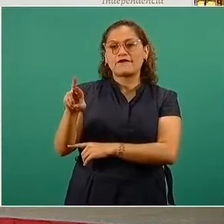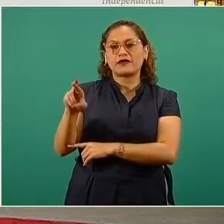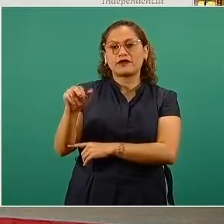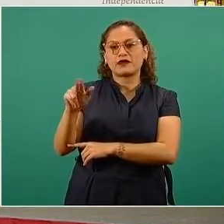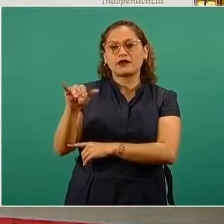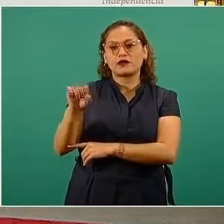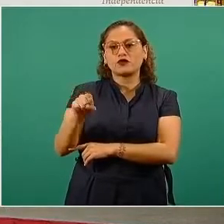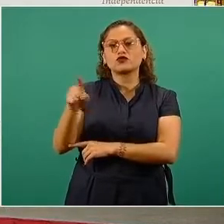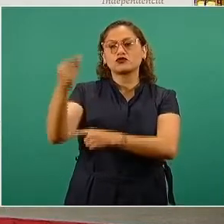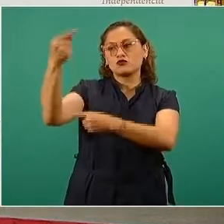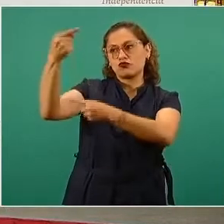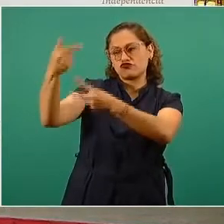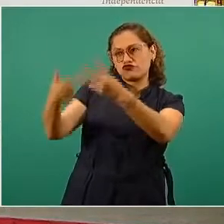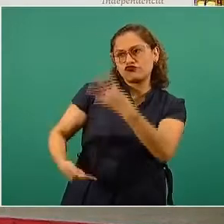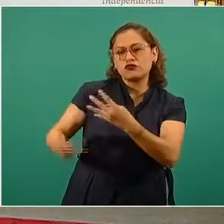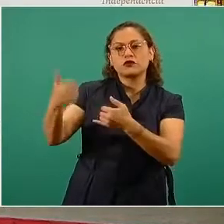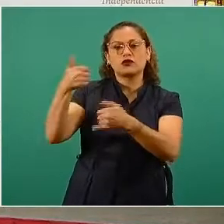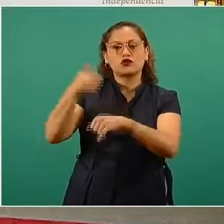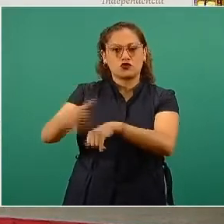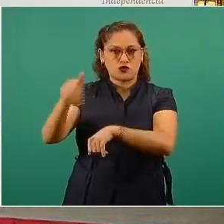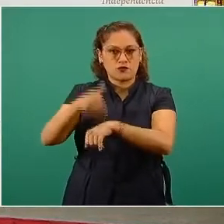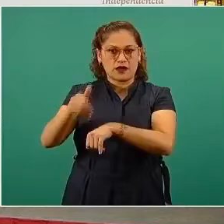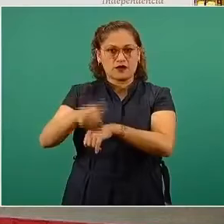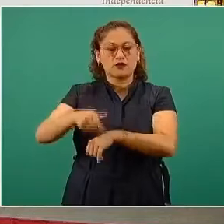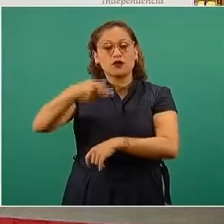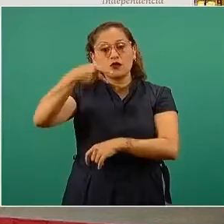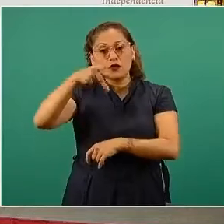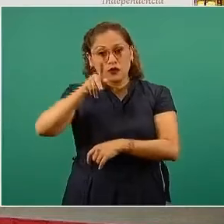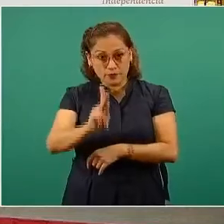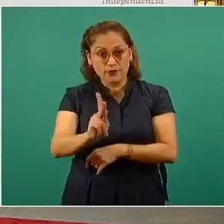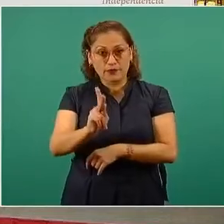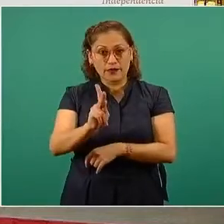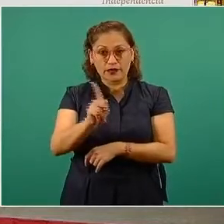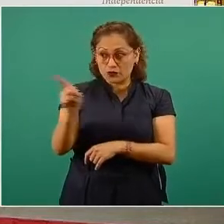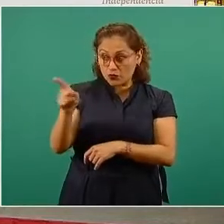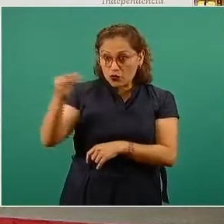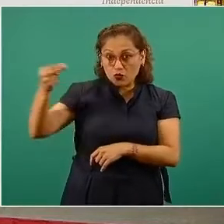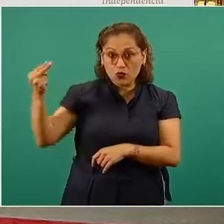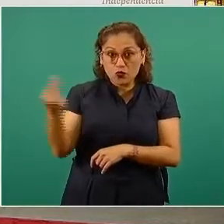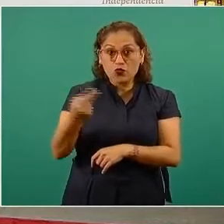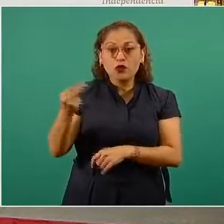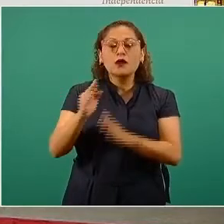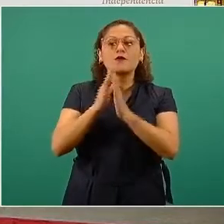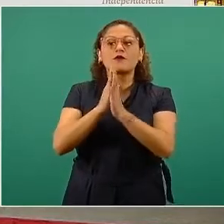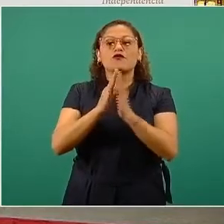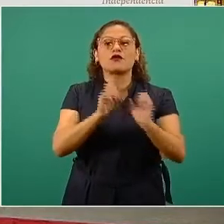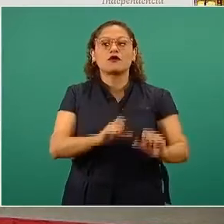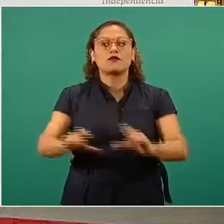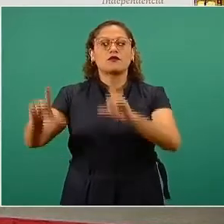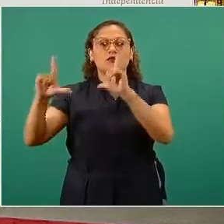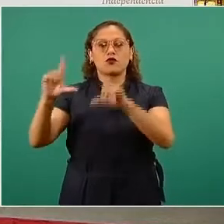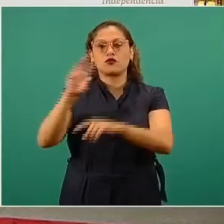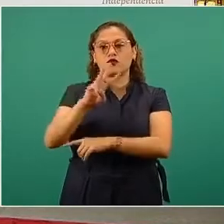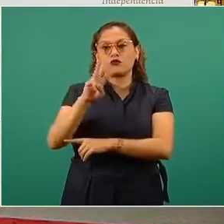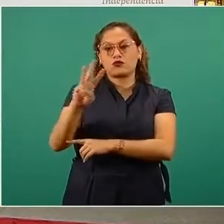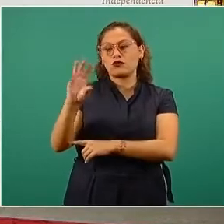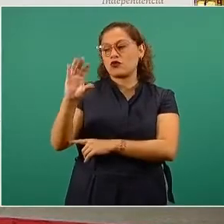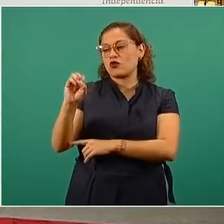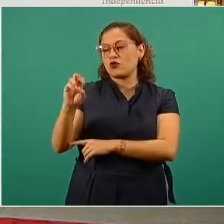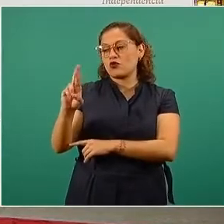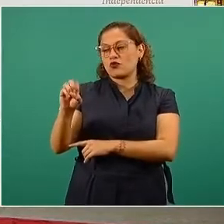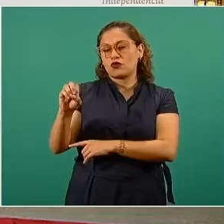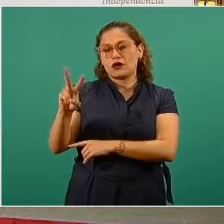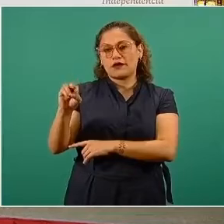pronta referencia vamos a trasladarlos a la parte inicial del portal coronavirus. Más allá de que si se